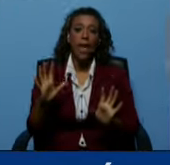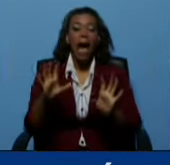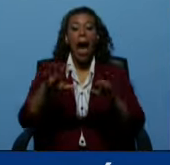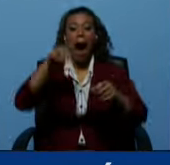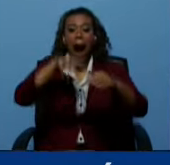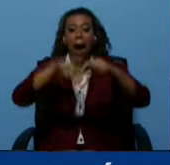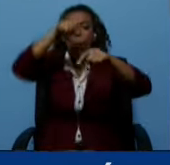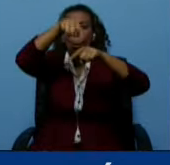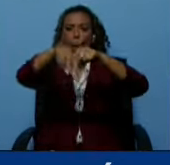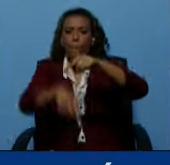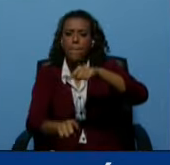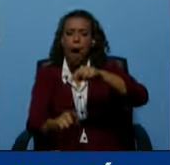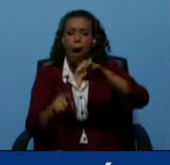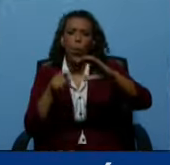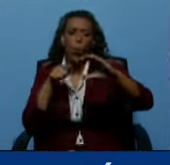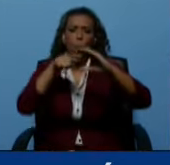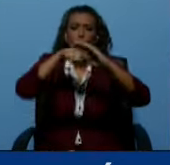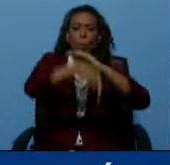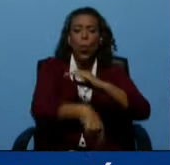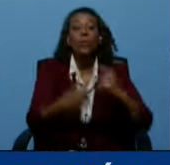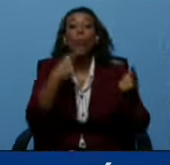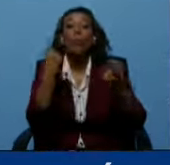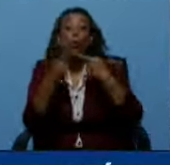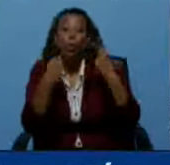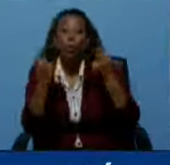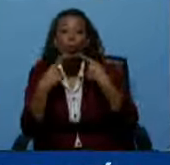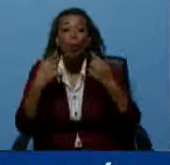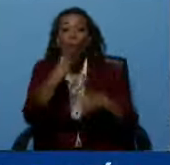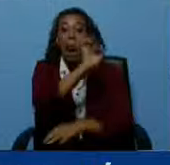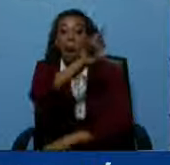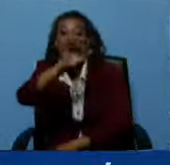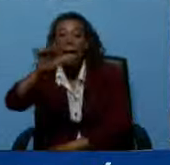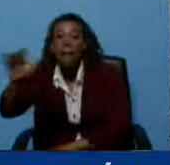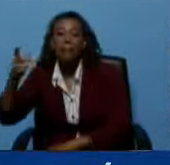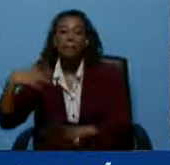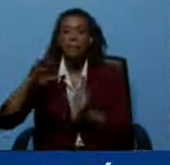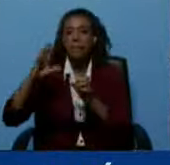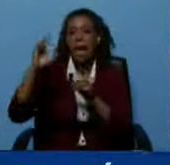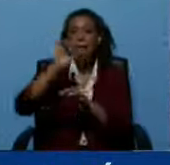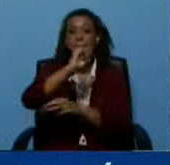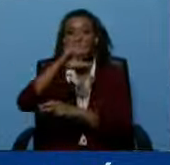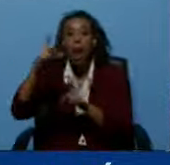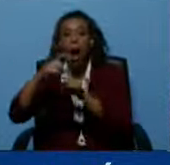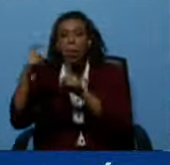aros, conos, tenemos también colores, tenemos letras. Eso favorece